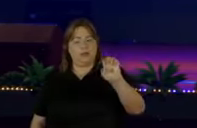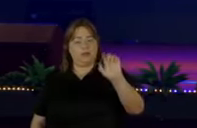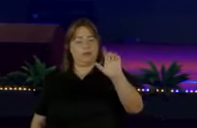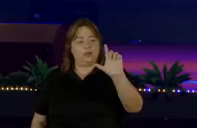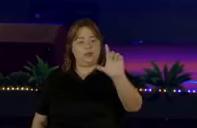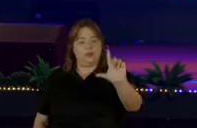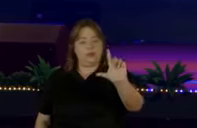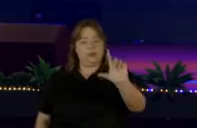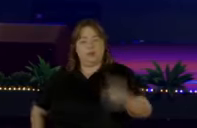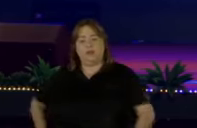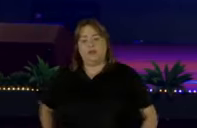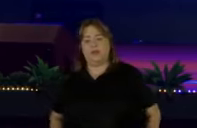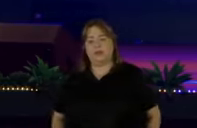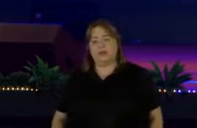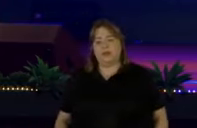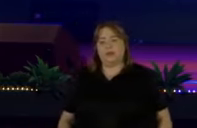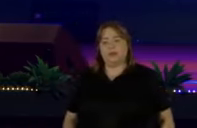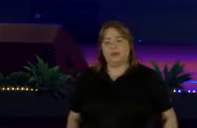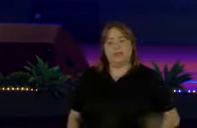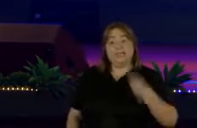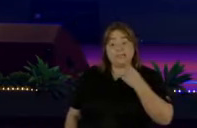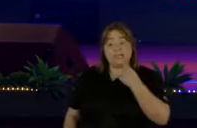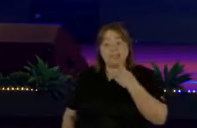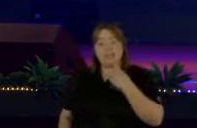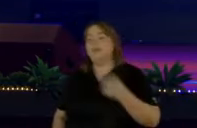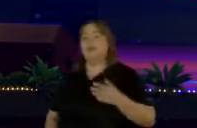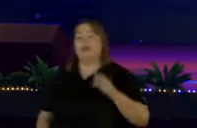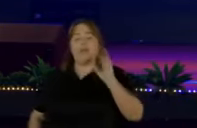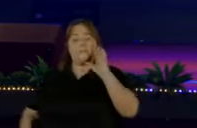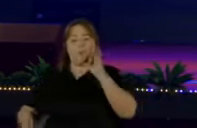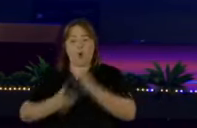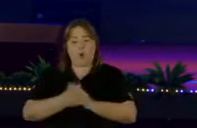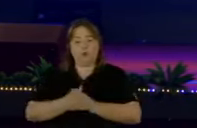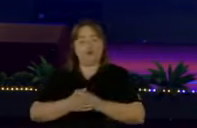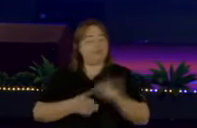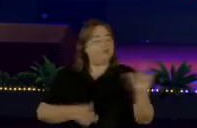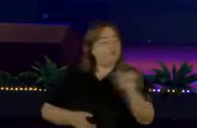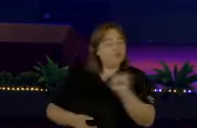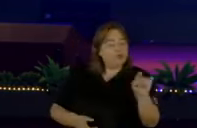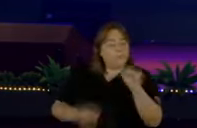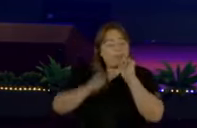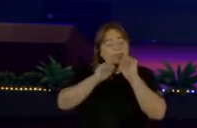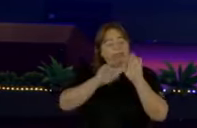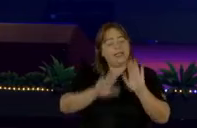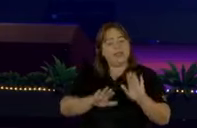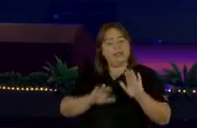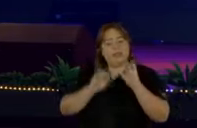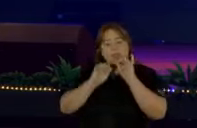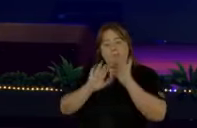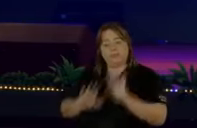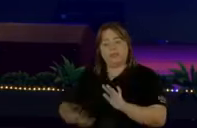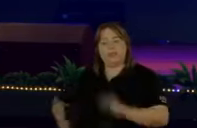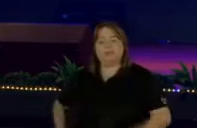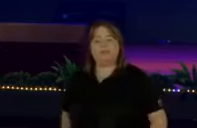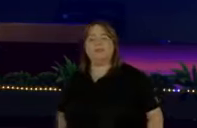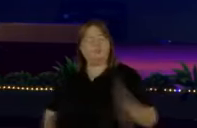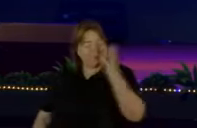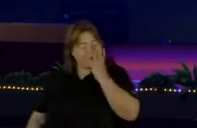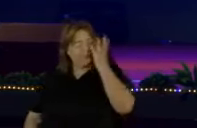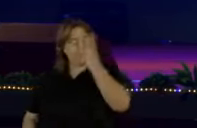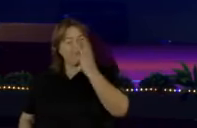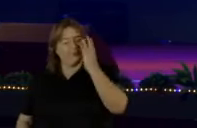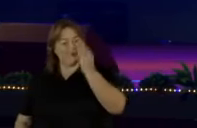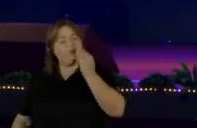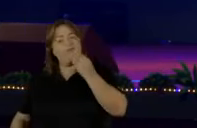de pie esa dama bella. Me dijo, pues yo puedo ir. Yo, claro que sí, su esposo. Los amamos, los bendecimos. También, qué lindo.